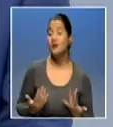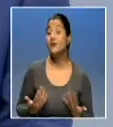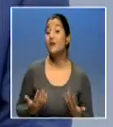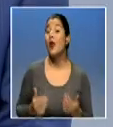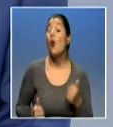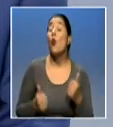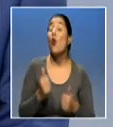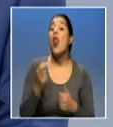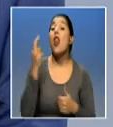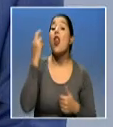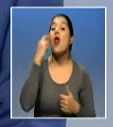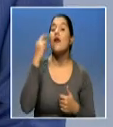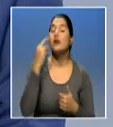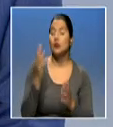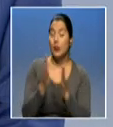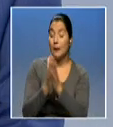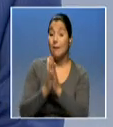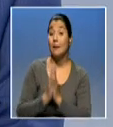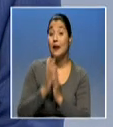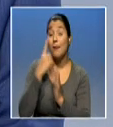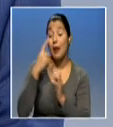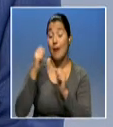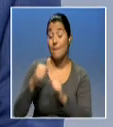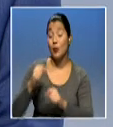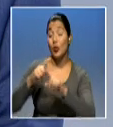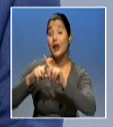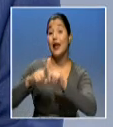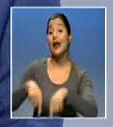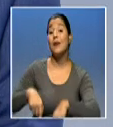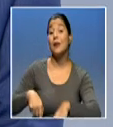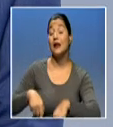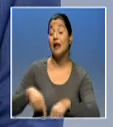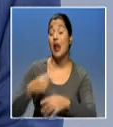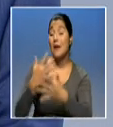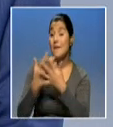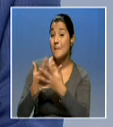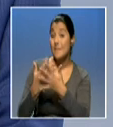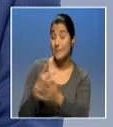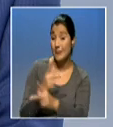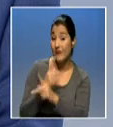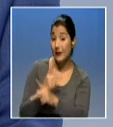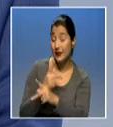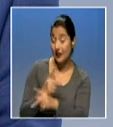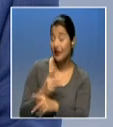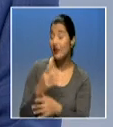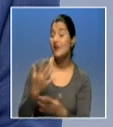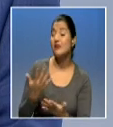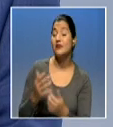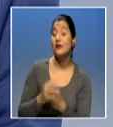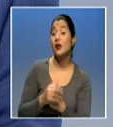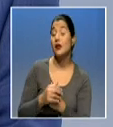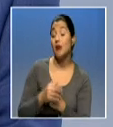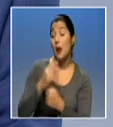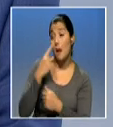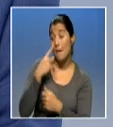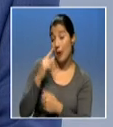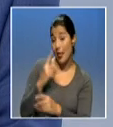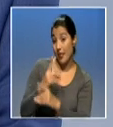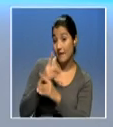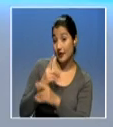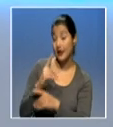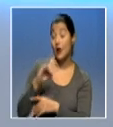los motivos que se piden para la eliminación de la prisión preventiva por parte de su defendido. Claro, con mucho